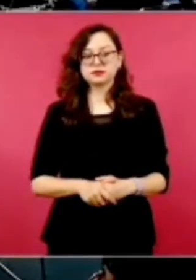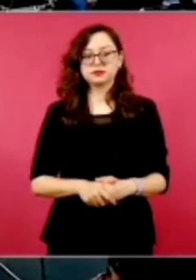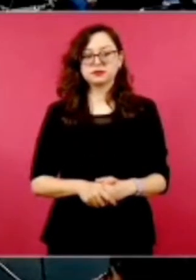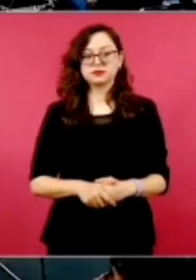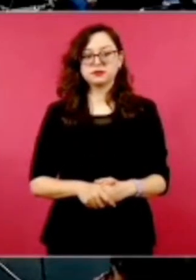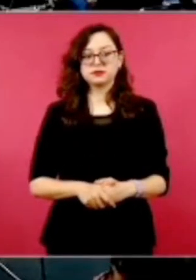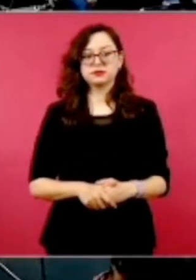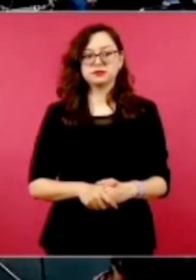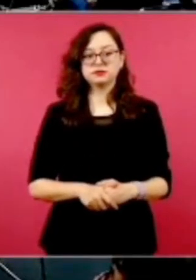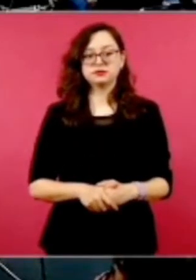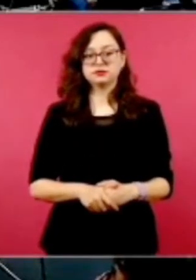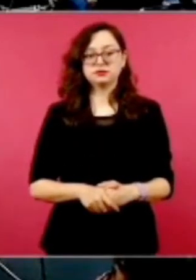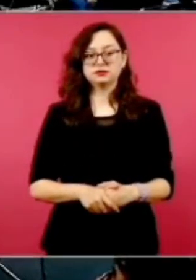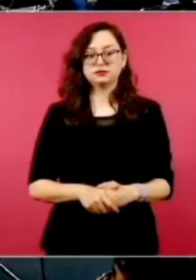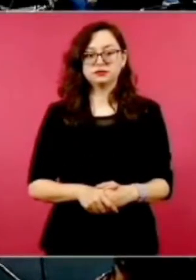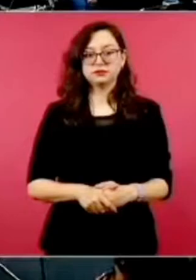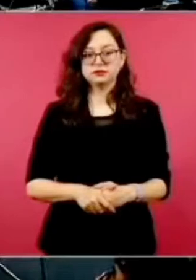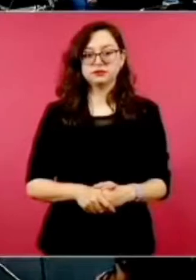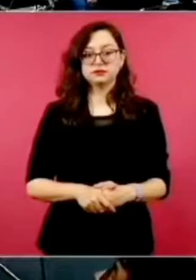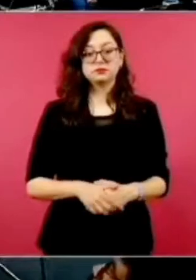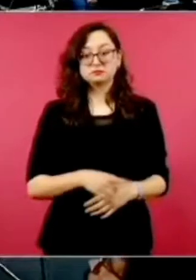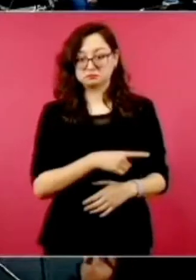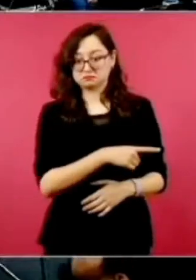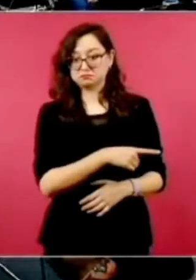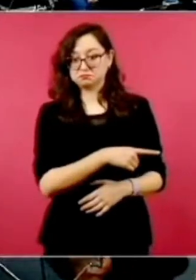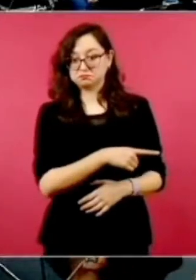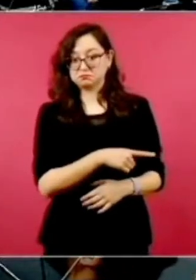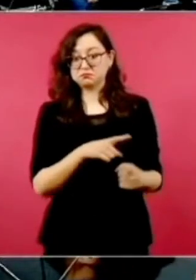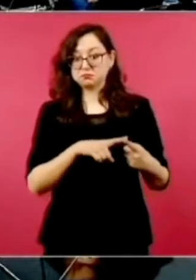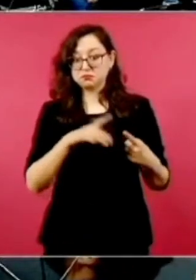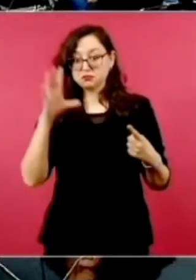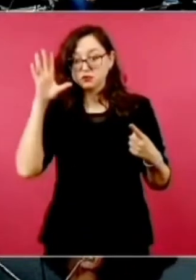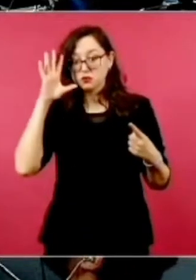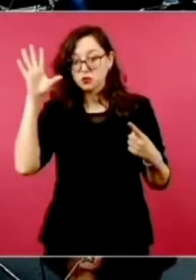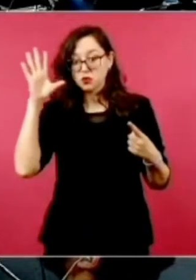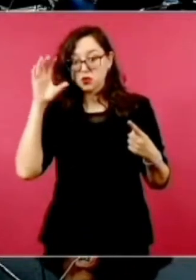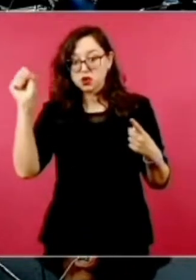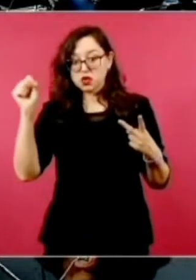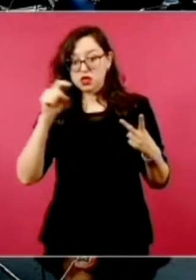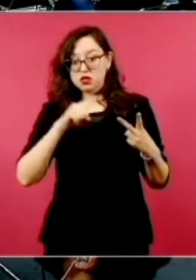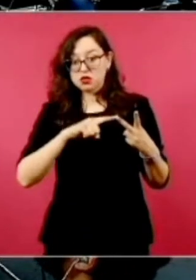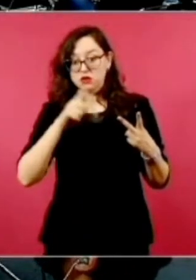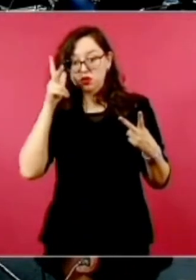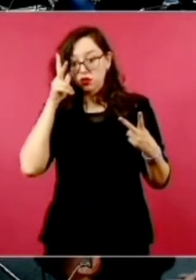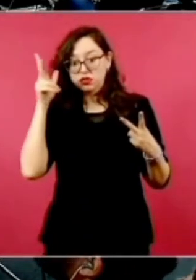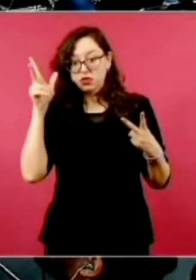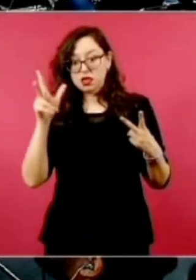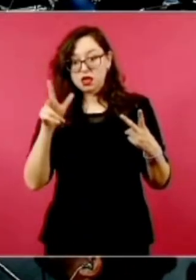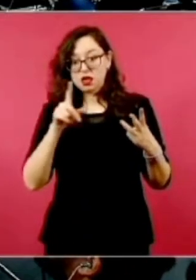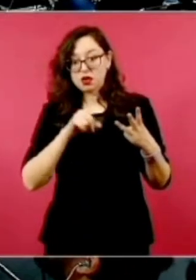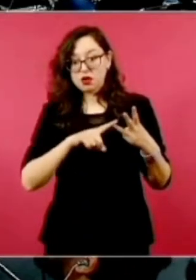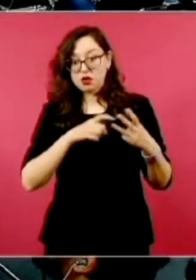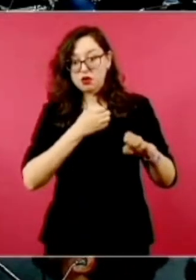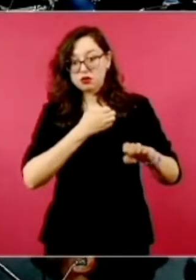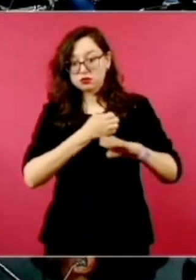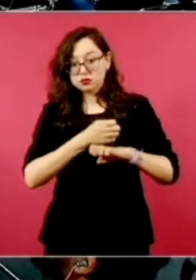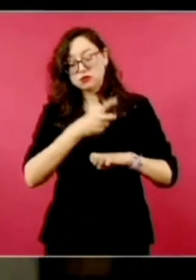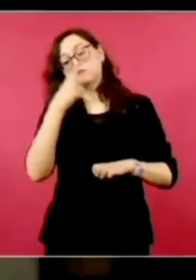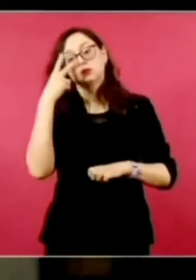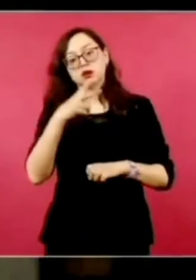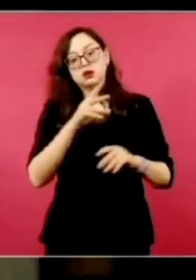Hidalgo y el Estado de México. Ya está. Morelos, Hidalgo, Estado de México, oficinas de migración. Ahí están. De las